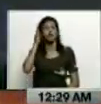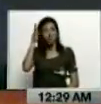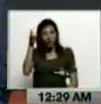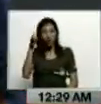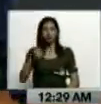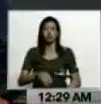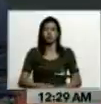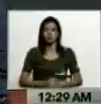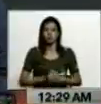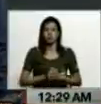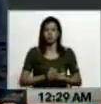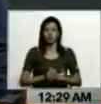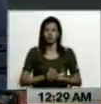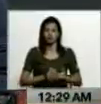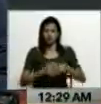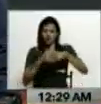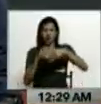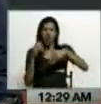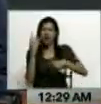mozambique